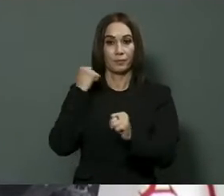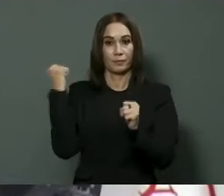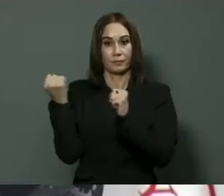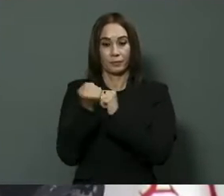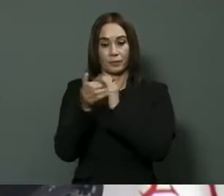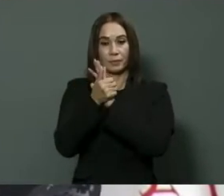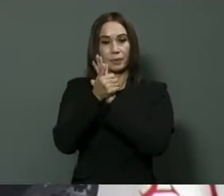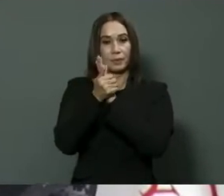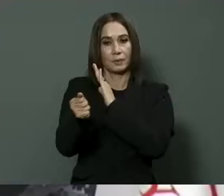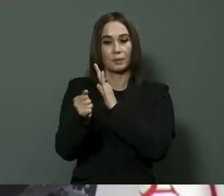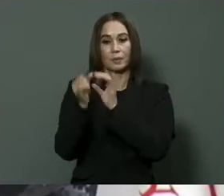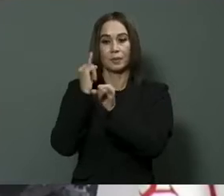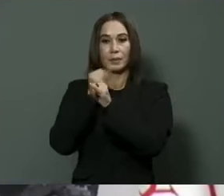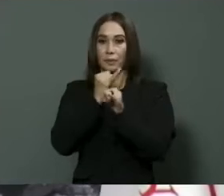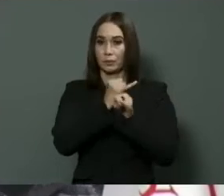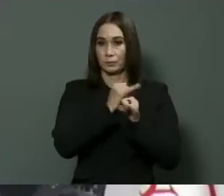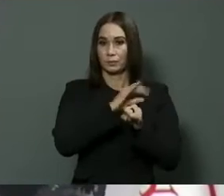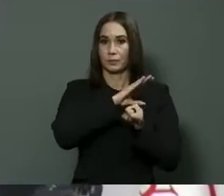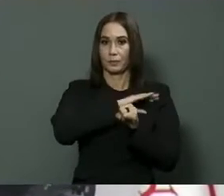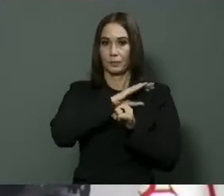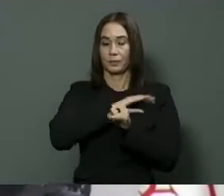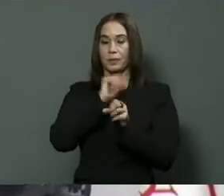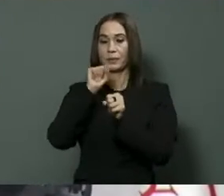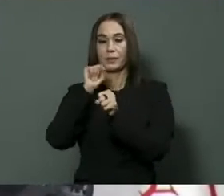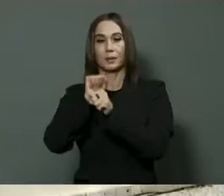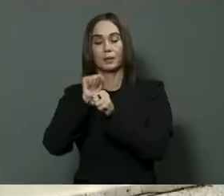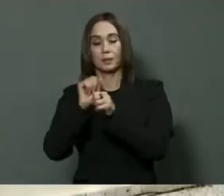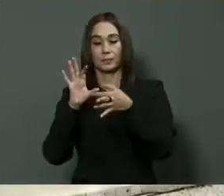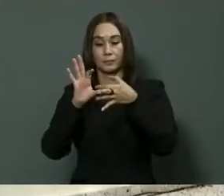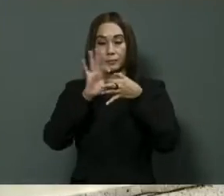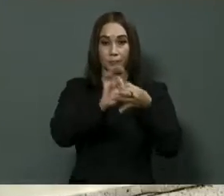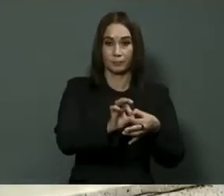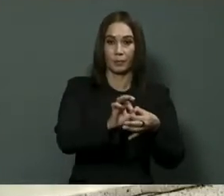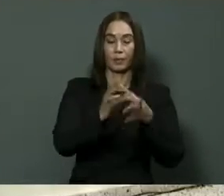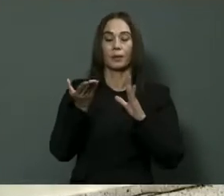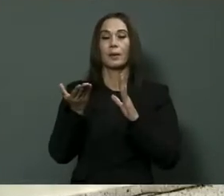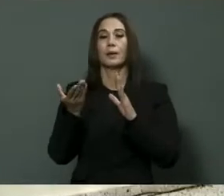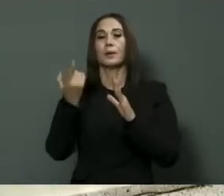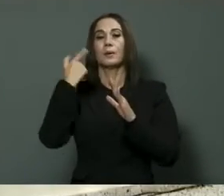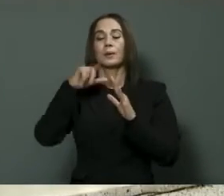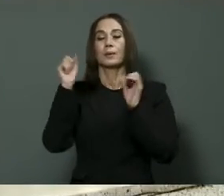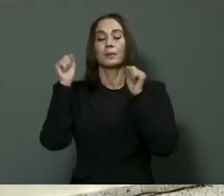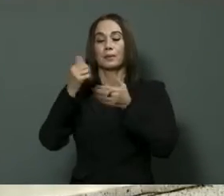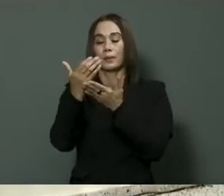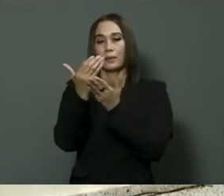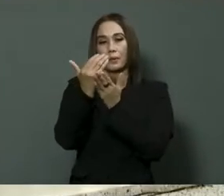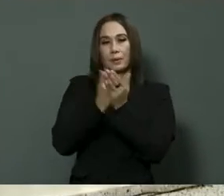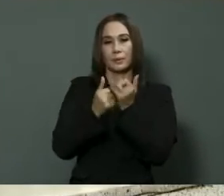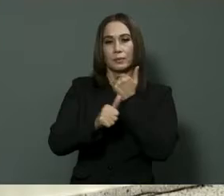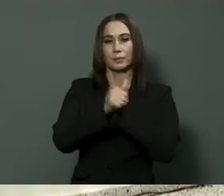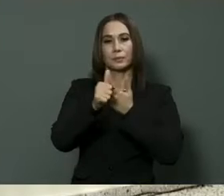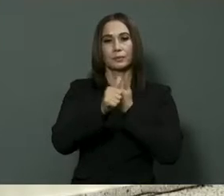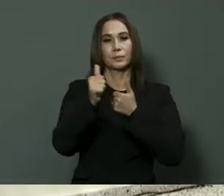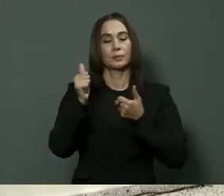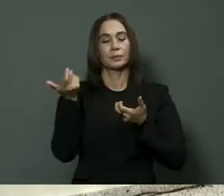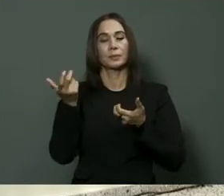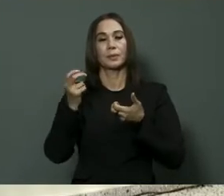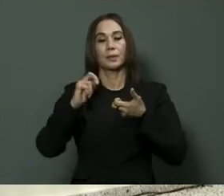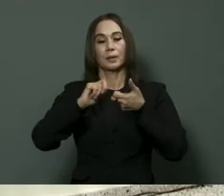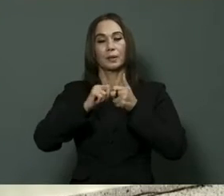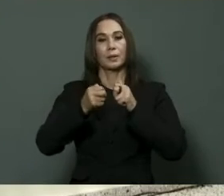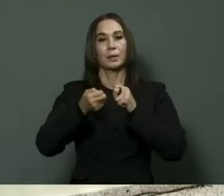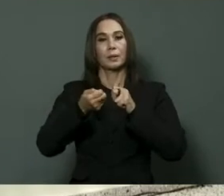capacidades institucionales en la operación coordinada para la reducción de la incidencia delictiva y